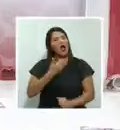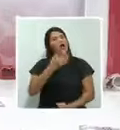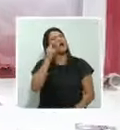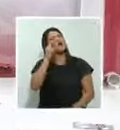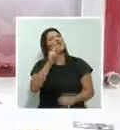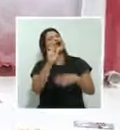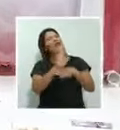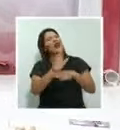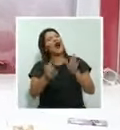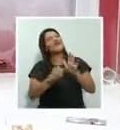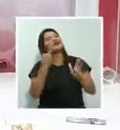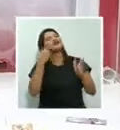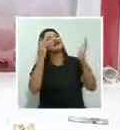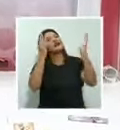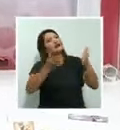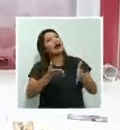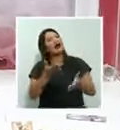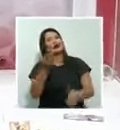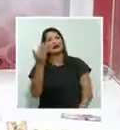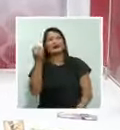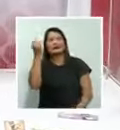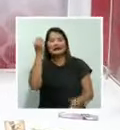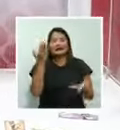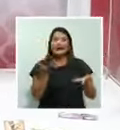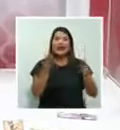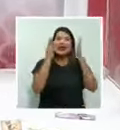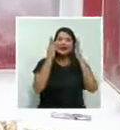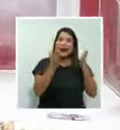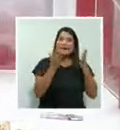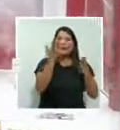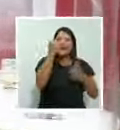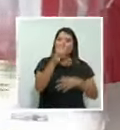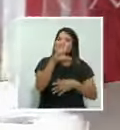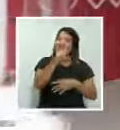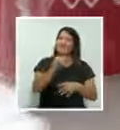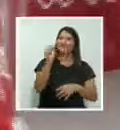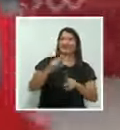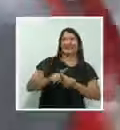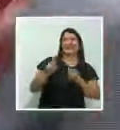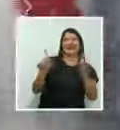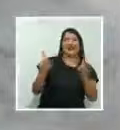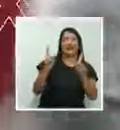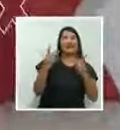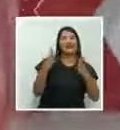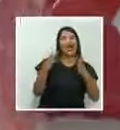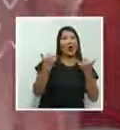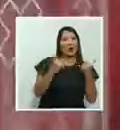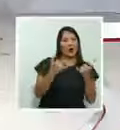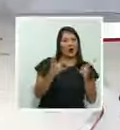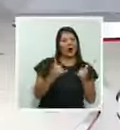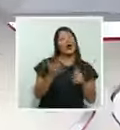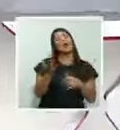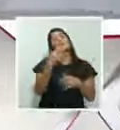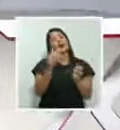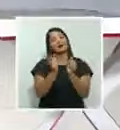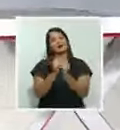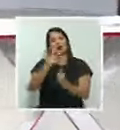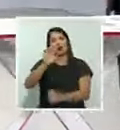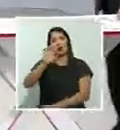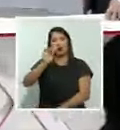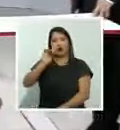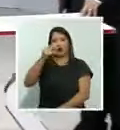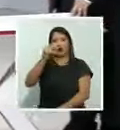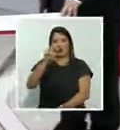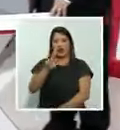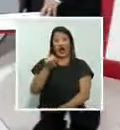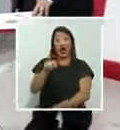dice, pero qué chapa, ¿cómo lo agarró? Pero es que estar ahí es otra cosa. Es otra cosa. Vamos a acercarnos allá donde está don Edgar, vamos con Meli también a la mesita. Porque